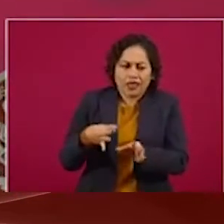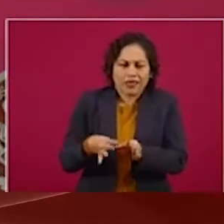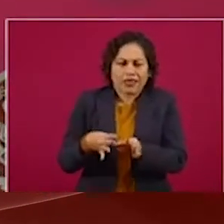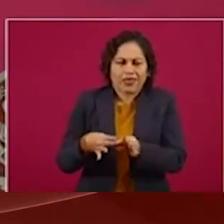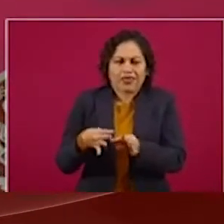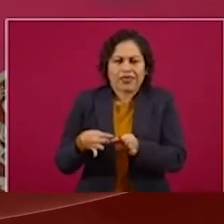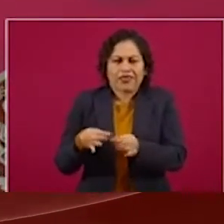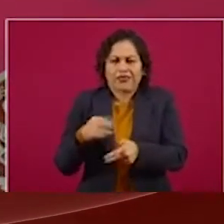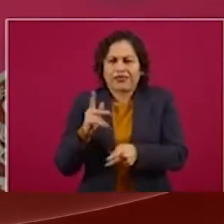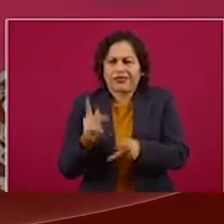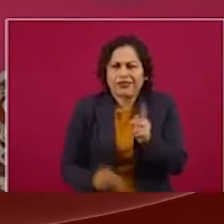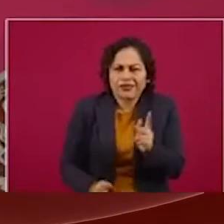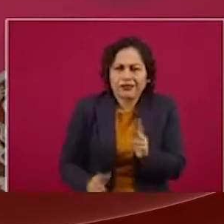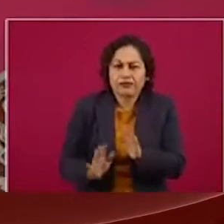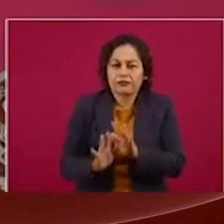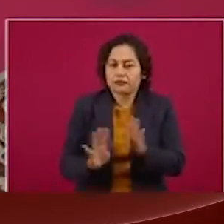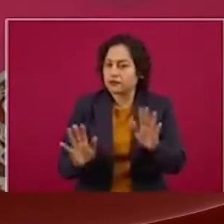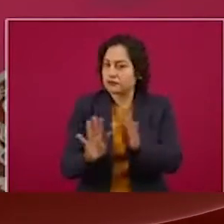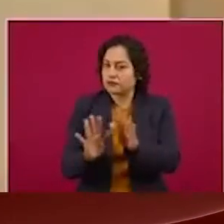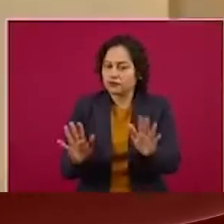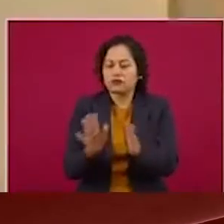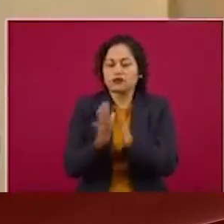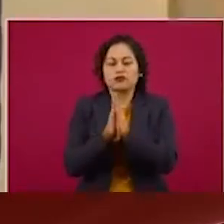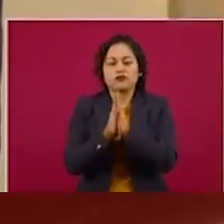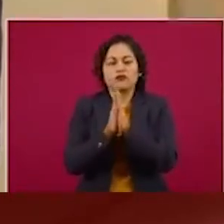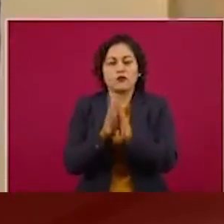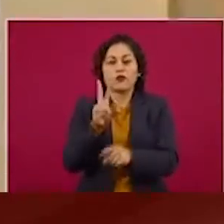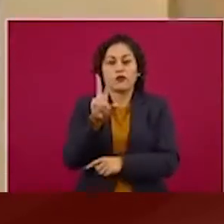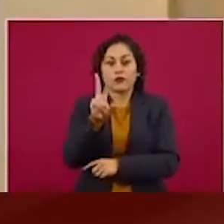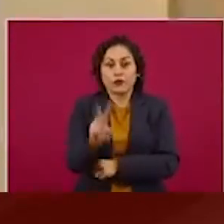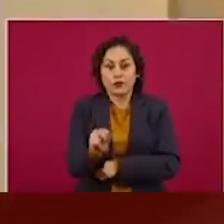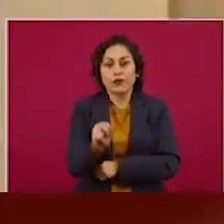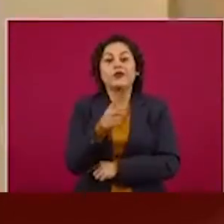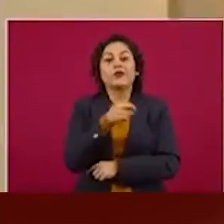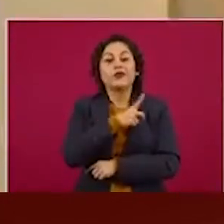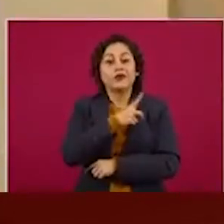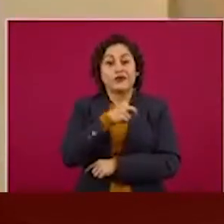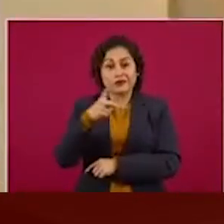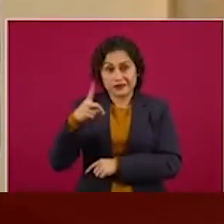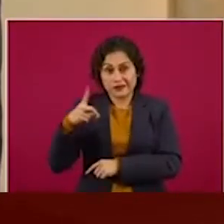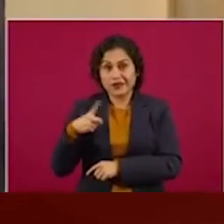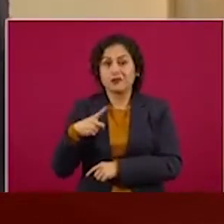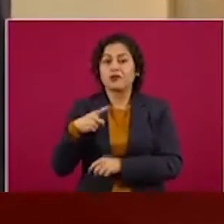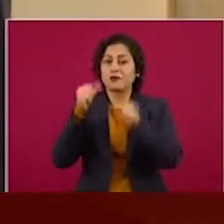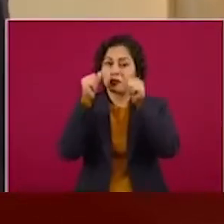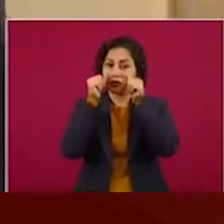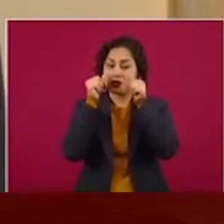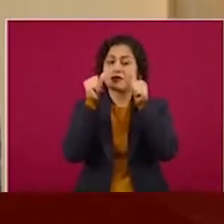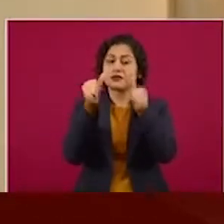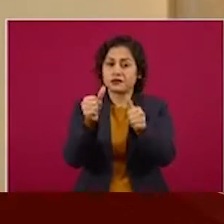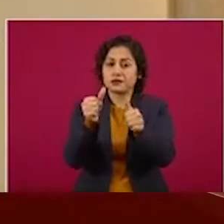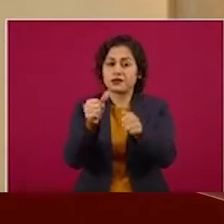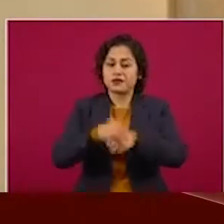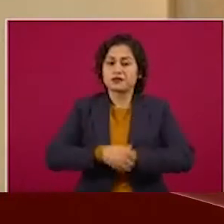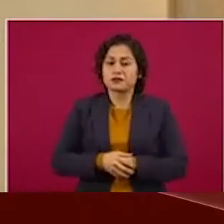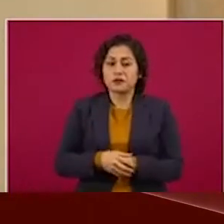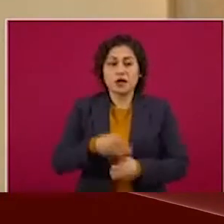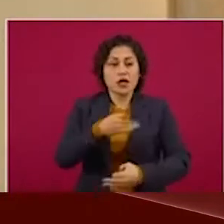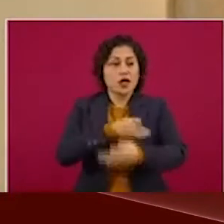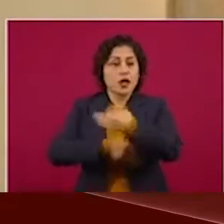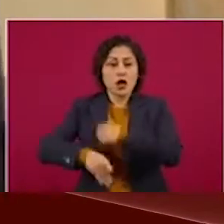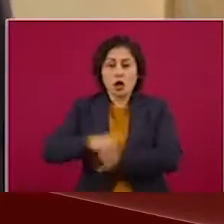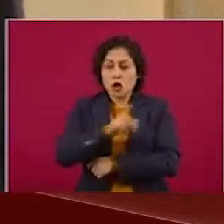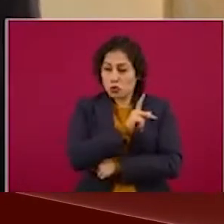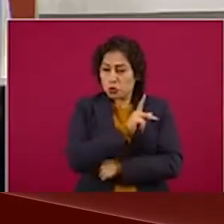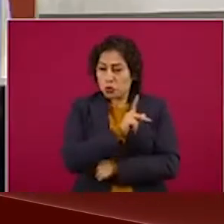sobre todo si se padece de alguna enfermedad crónica. 9. Dejar los regalos de Navidad para otro momento. Es momento